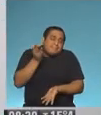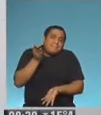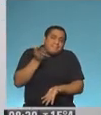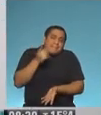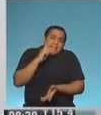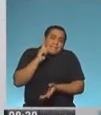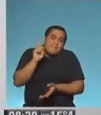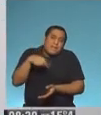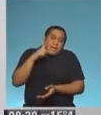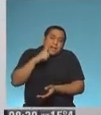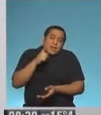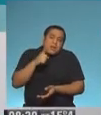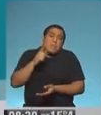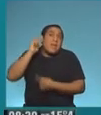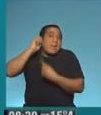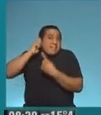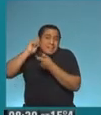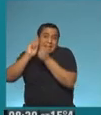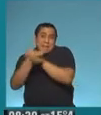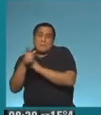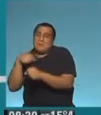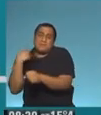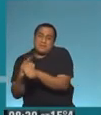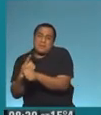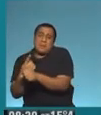modificar. Todo lo demás sí.